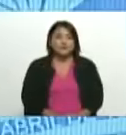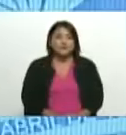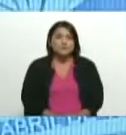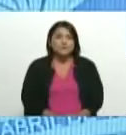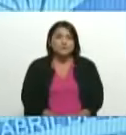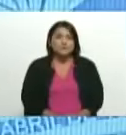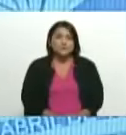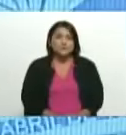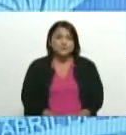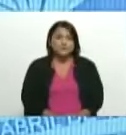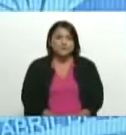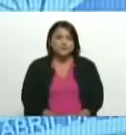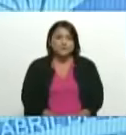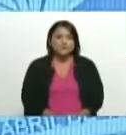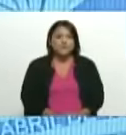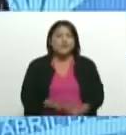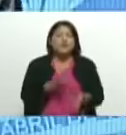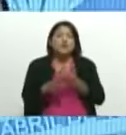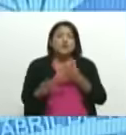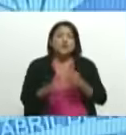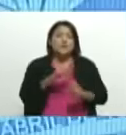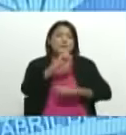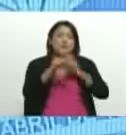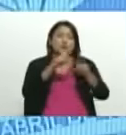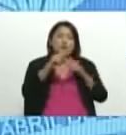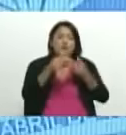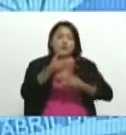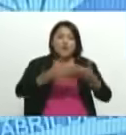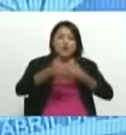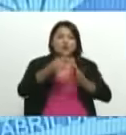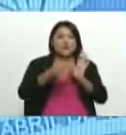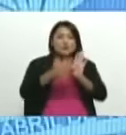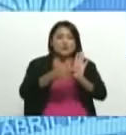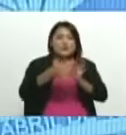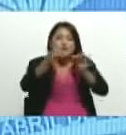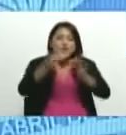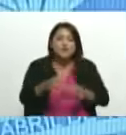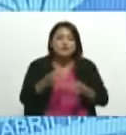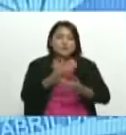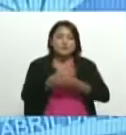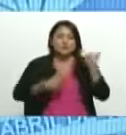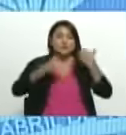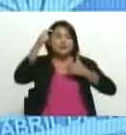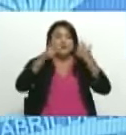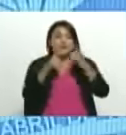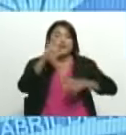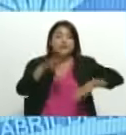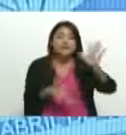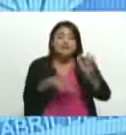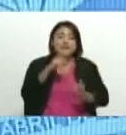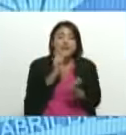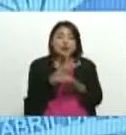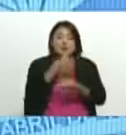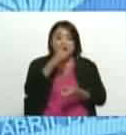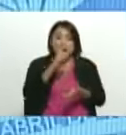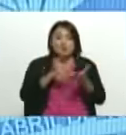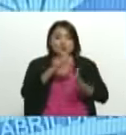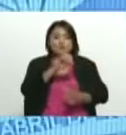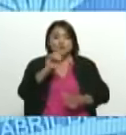todo el proceso que condujo al referendo revocatorio que después confirmó el mandato del presidente Chávez el 15 de agosto del año